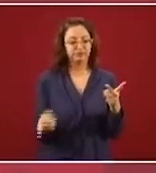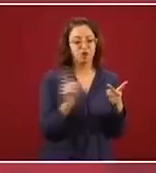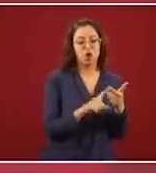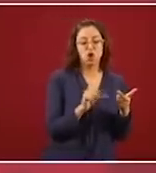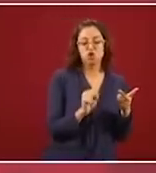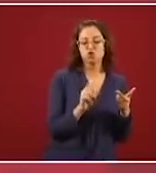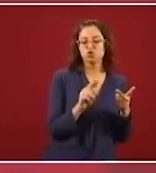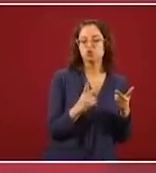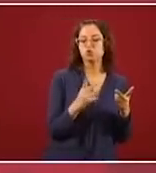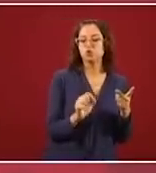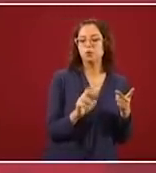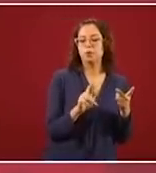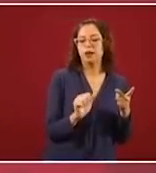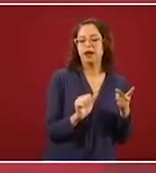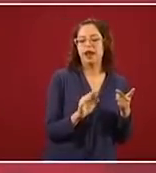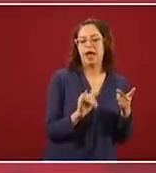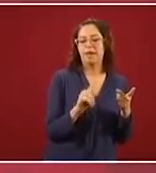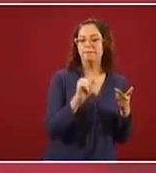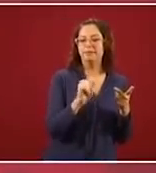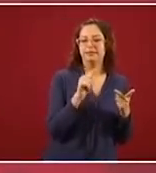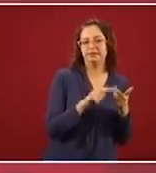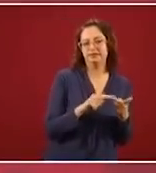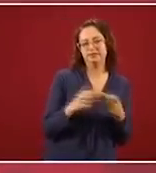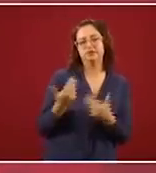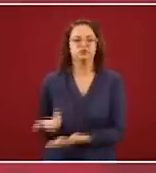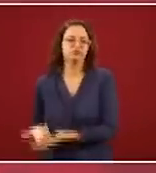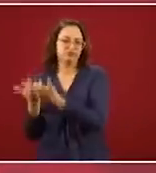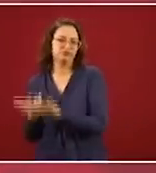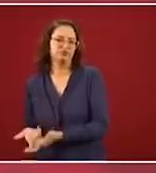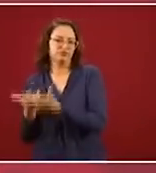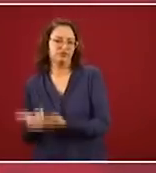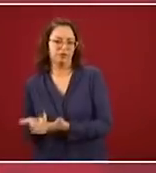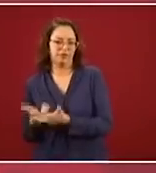superávit es cuando se tiene de más. ¿Sí?